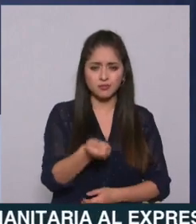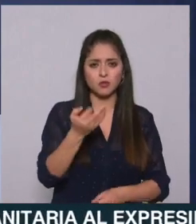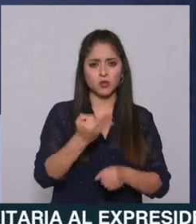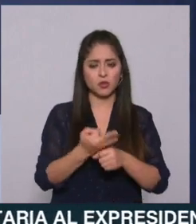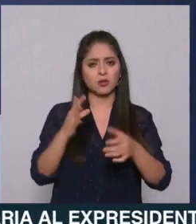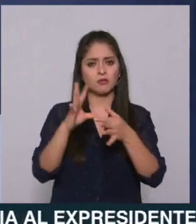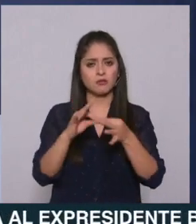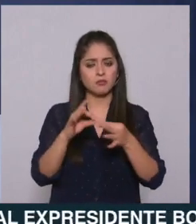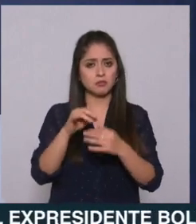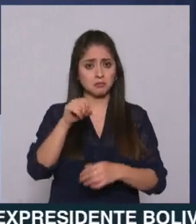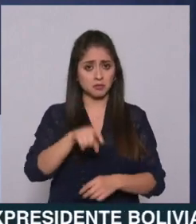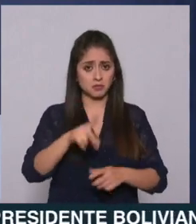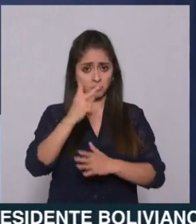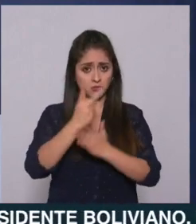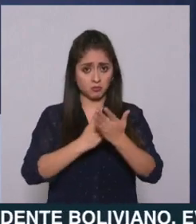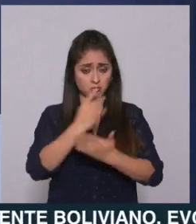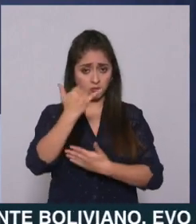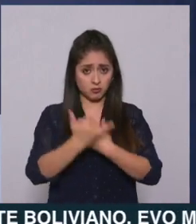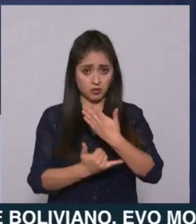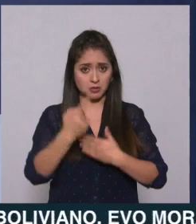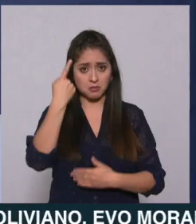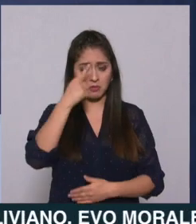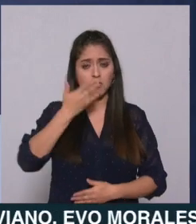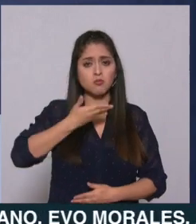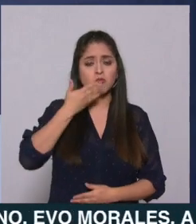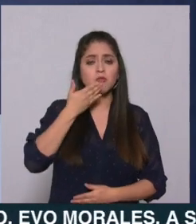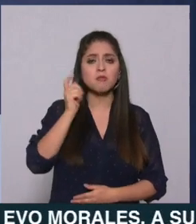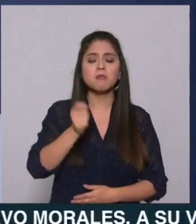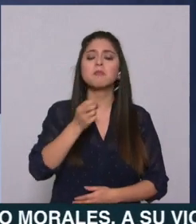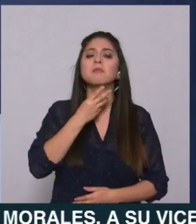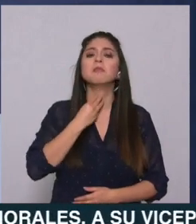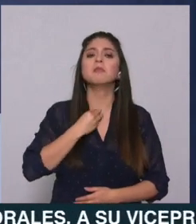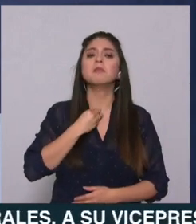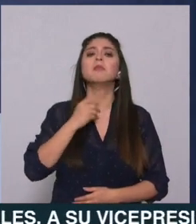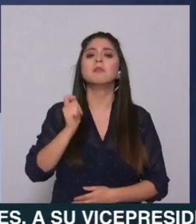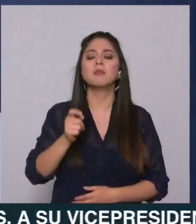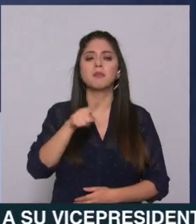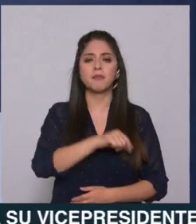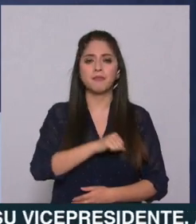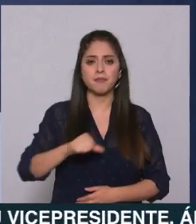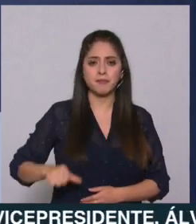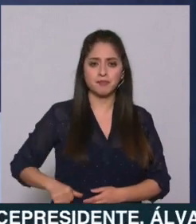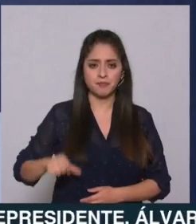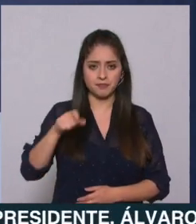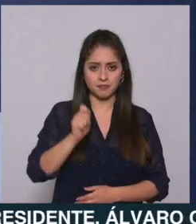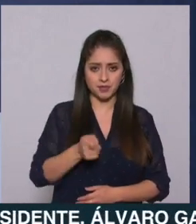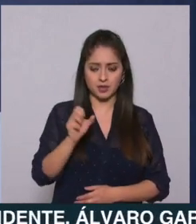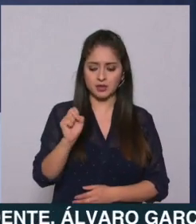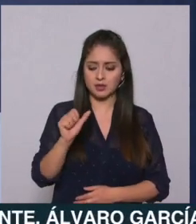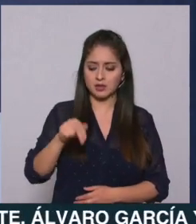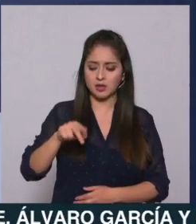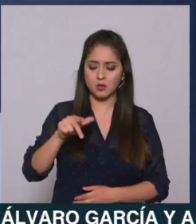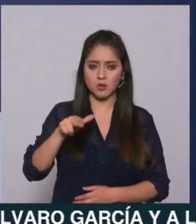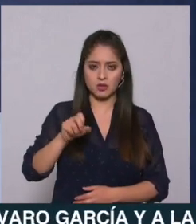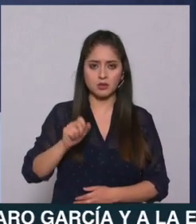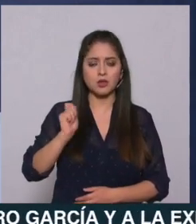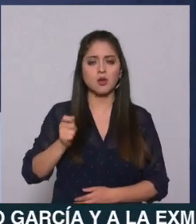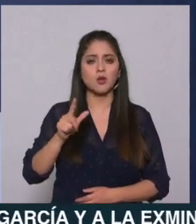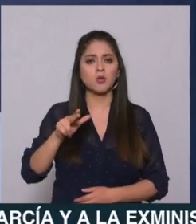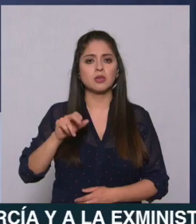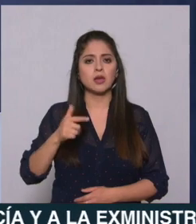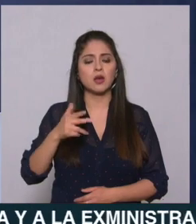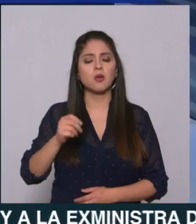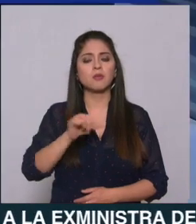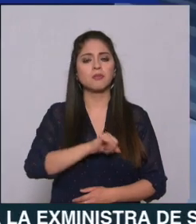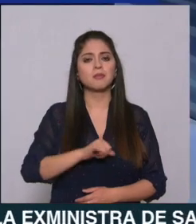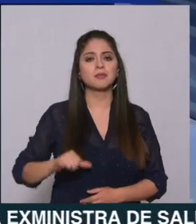para conversar sobre este proyecto y por supuesto de la tradición del mezcal, recibimos con mucho gusto al alcalde de San Luis de la Paz, a Luis Gerardo Sánchez. Alcalde, muy